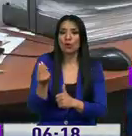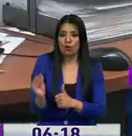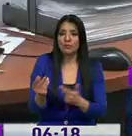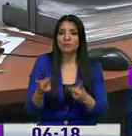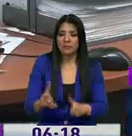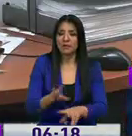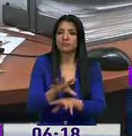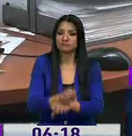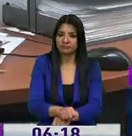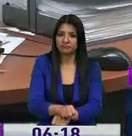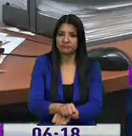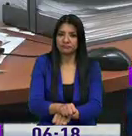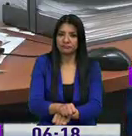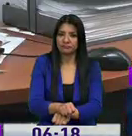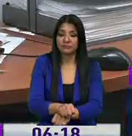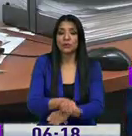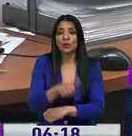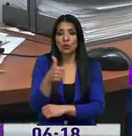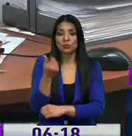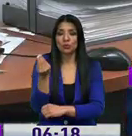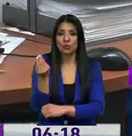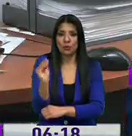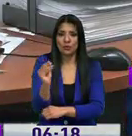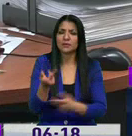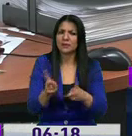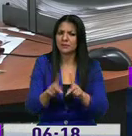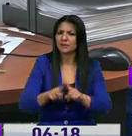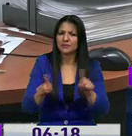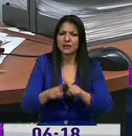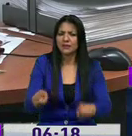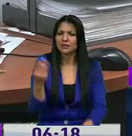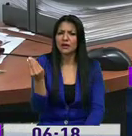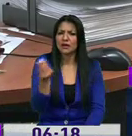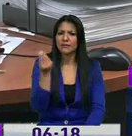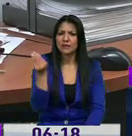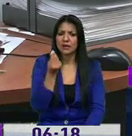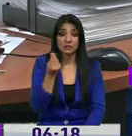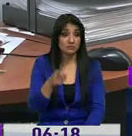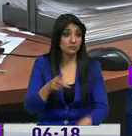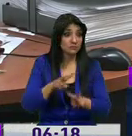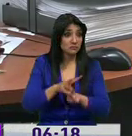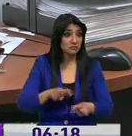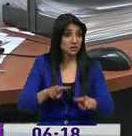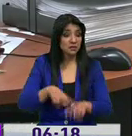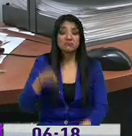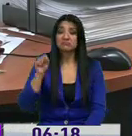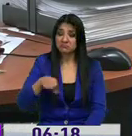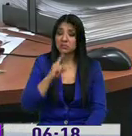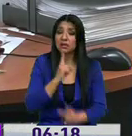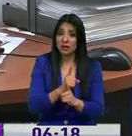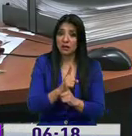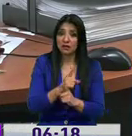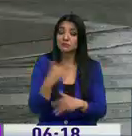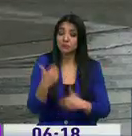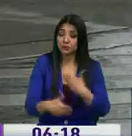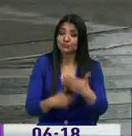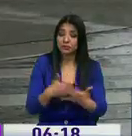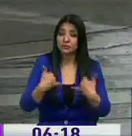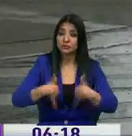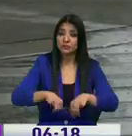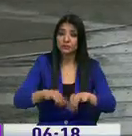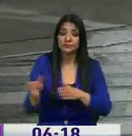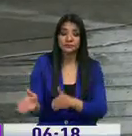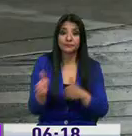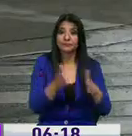hay otro menor de edad y personas mayores de edad que están siendo investigados están dentro del proceso en